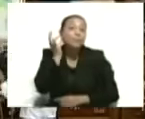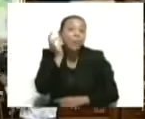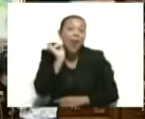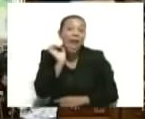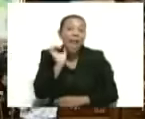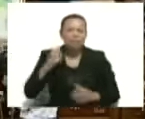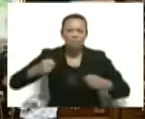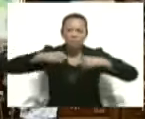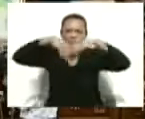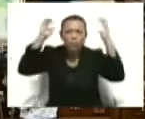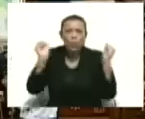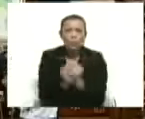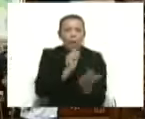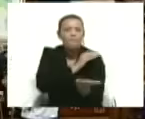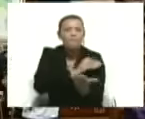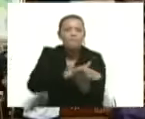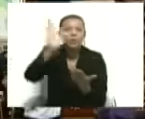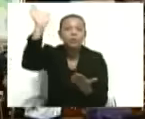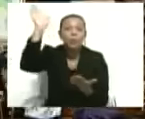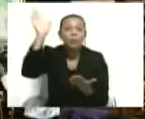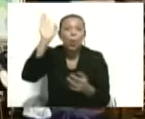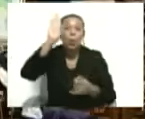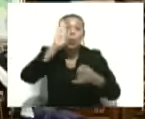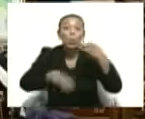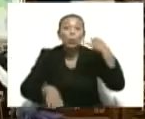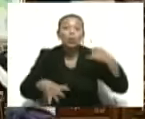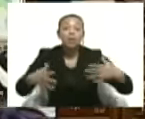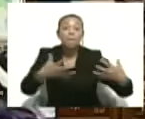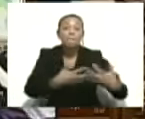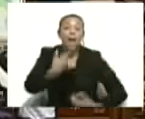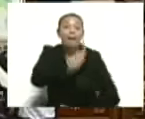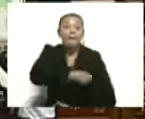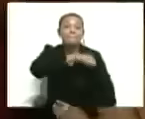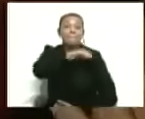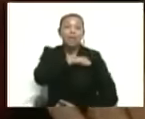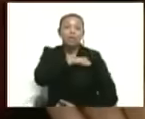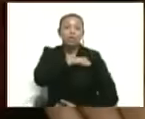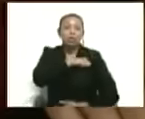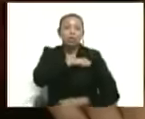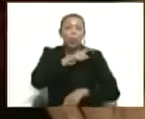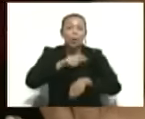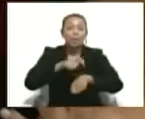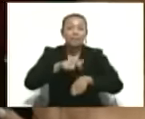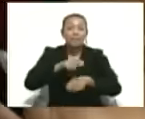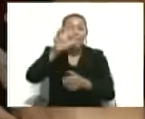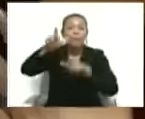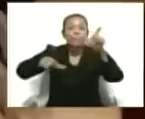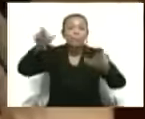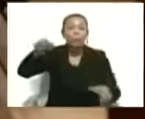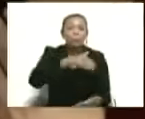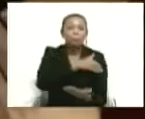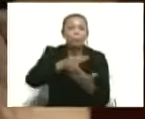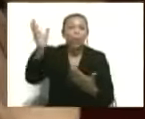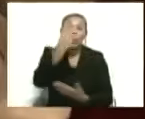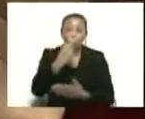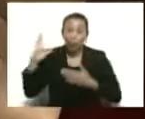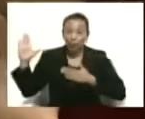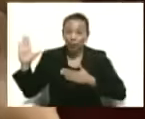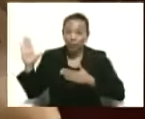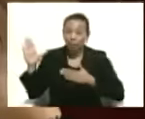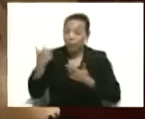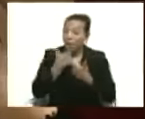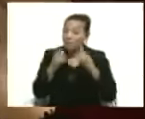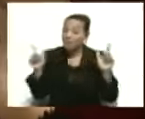se soltaron para expulsar al último imperio español que asoló estas tierras. Juran por